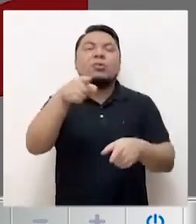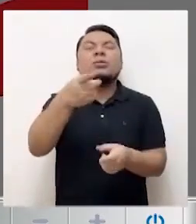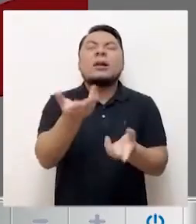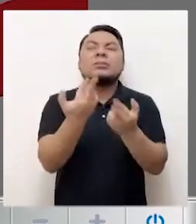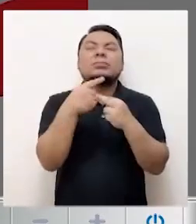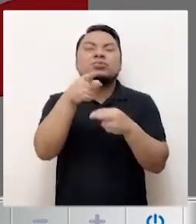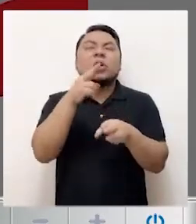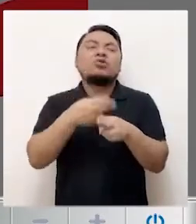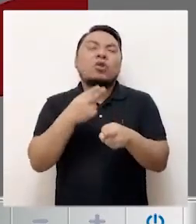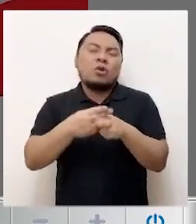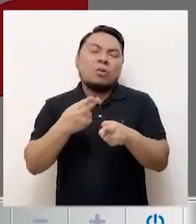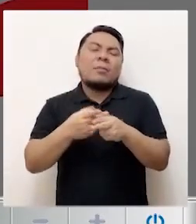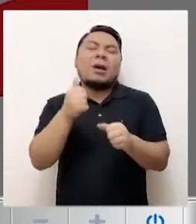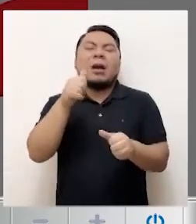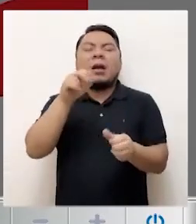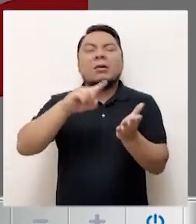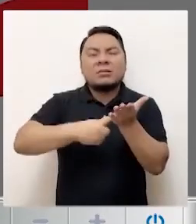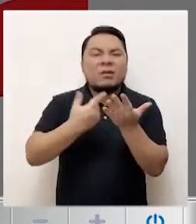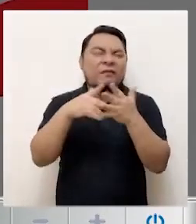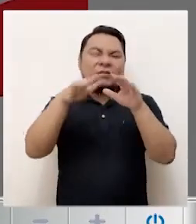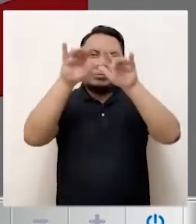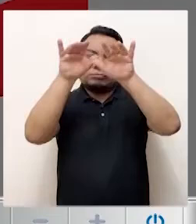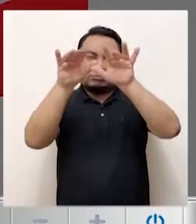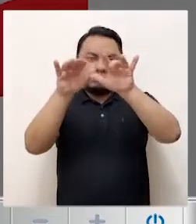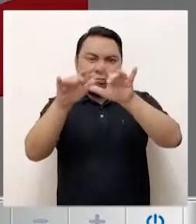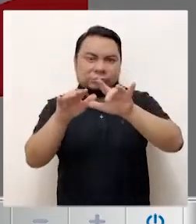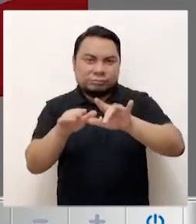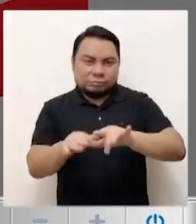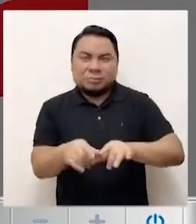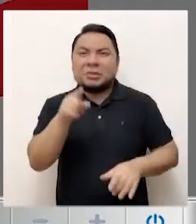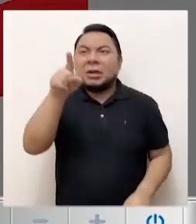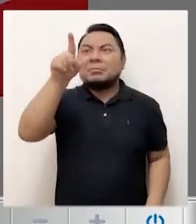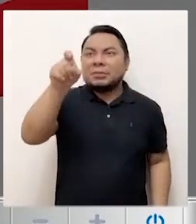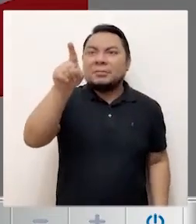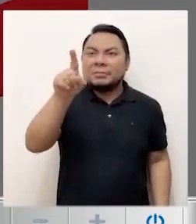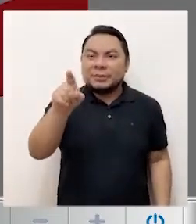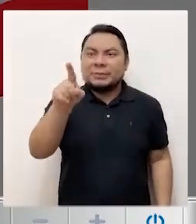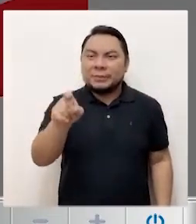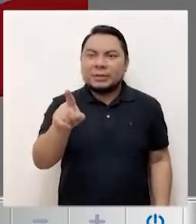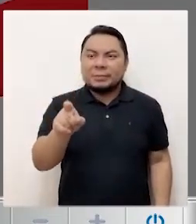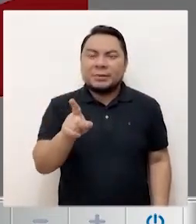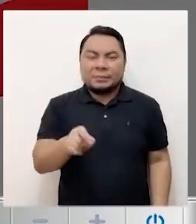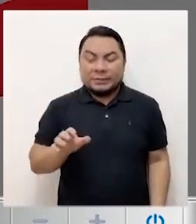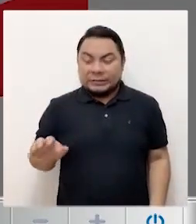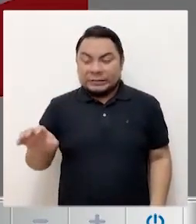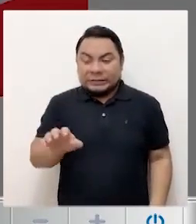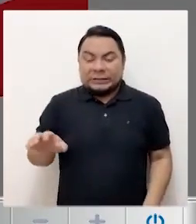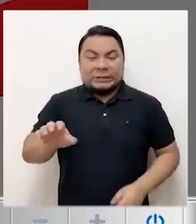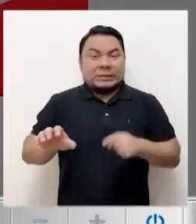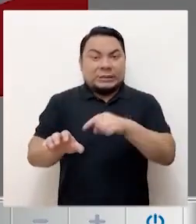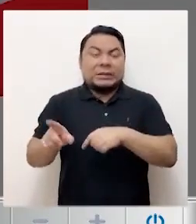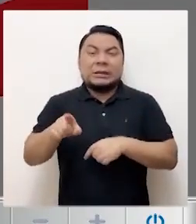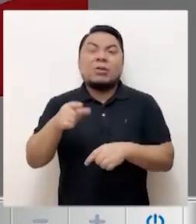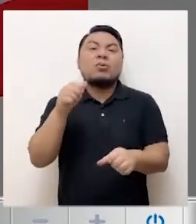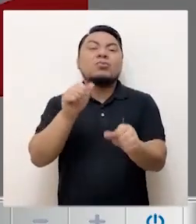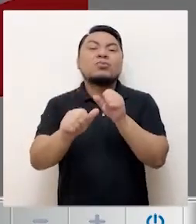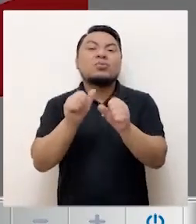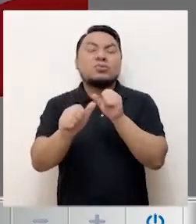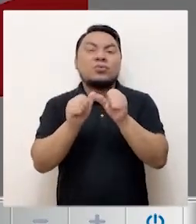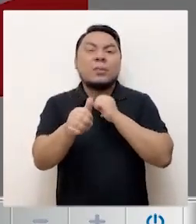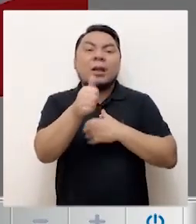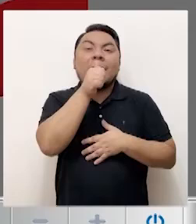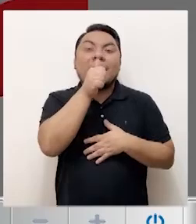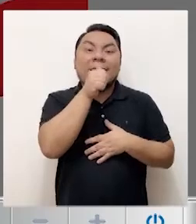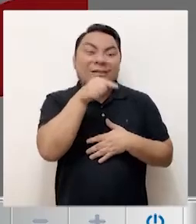que le solicitan. Para poder escribir, haga clic en cada uno de los campos y con el puntero del ratón, marque los números